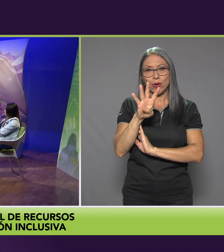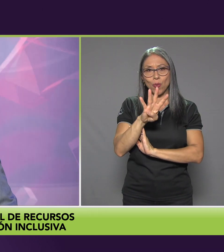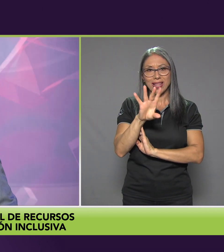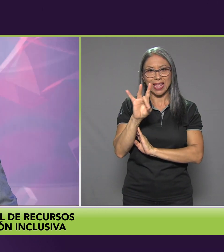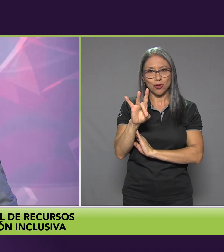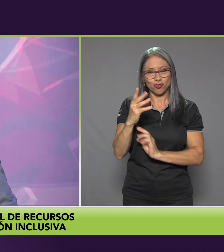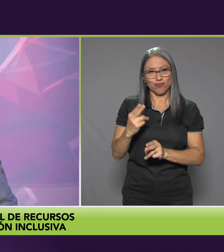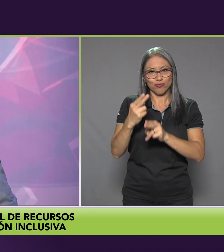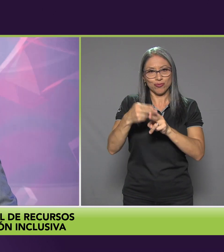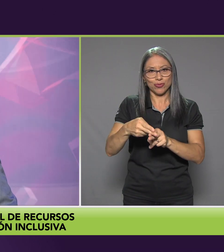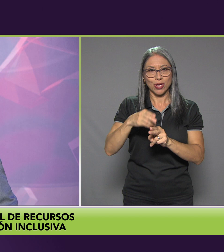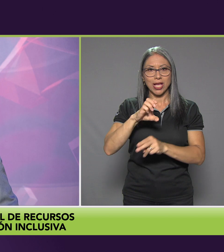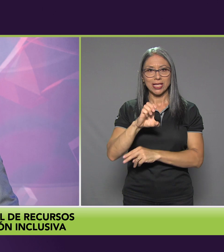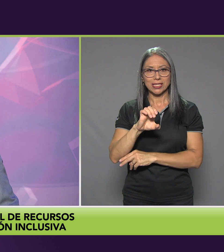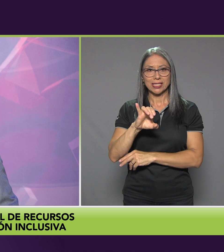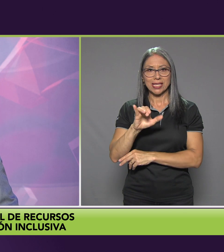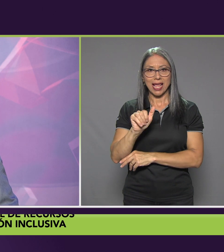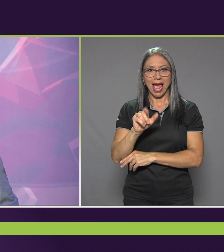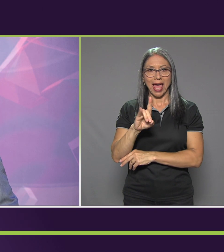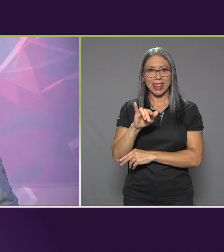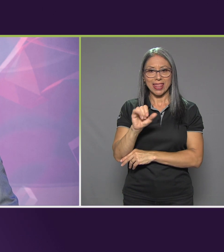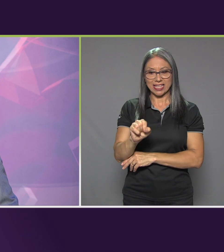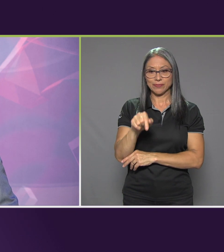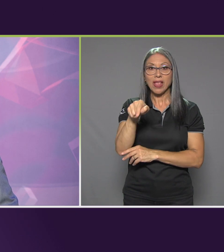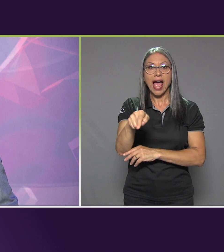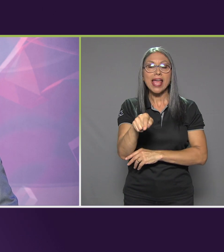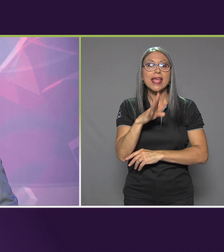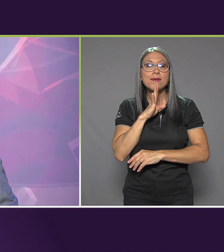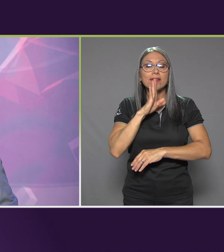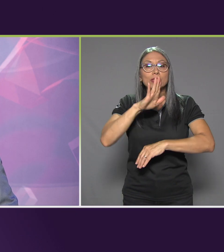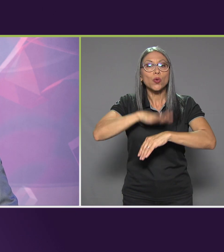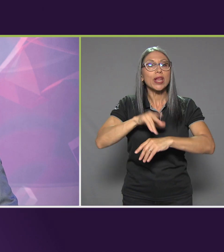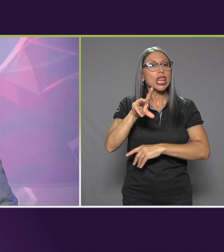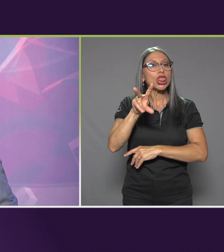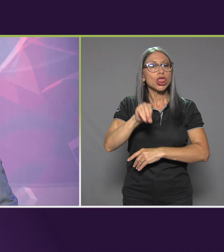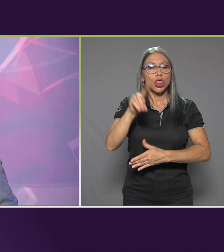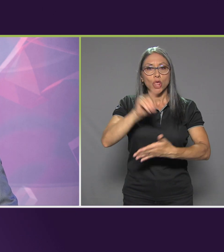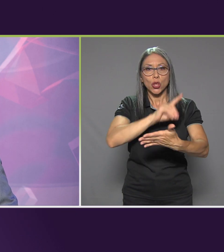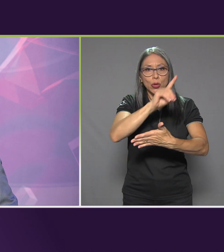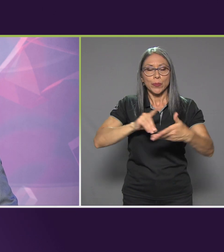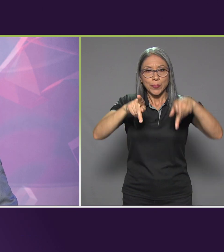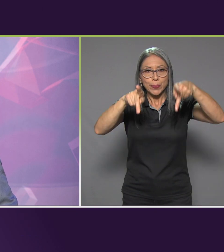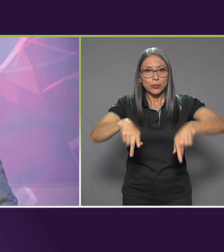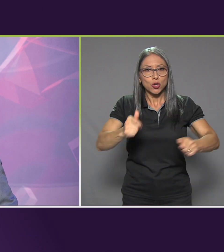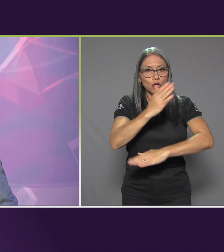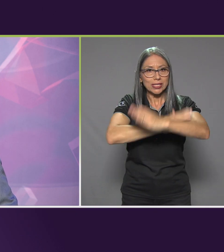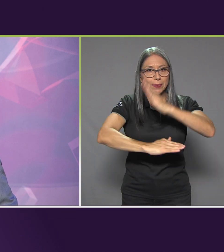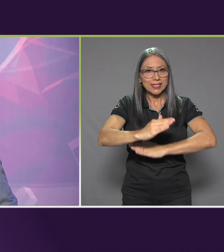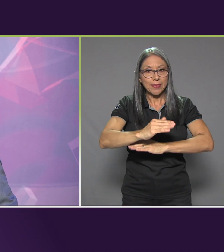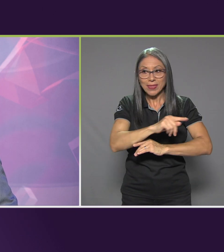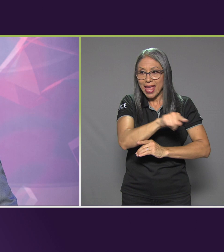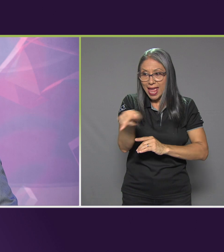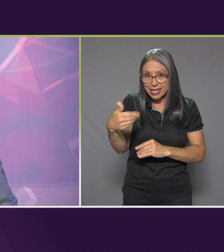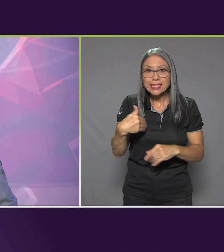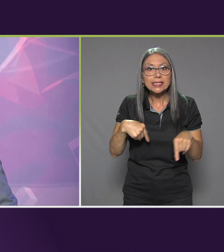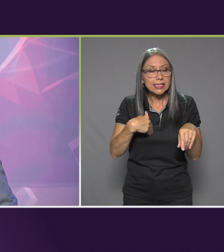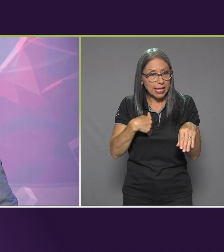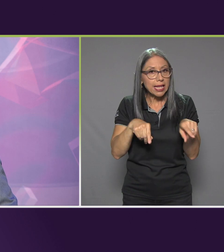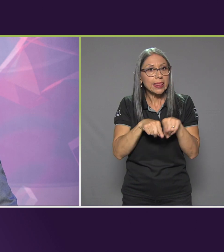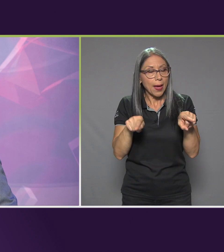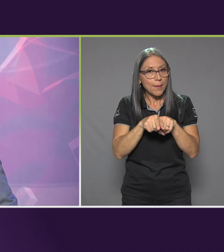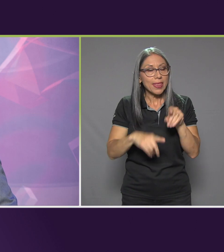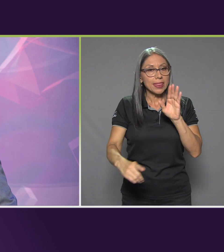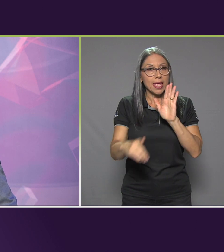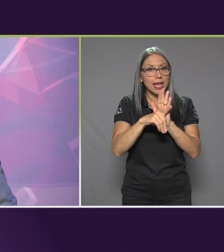7948, que le llaman ACIADIS, donde decía la no discriminación a las personas con discapacidad y que también tenían el derecho a